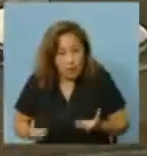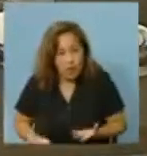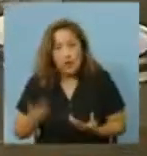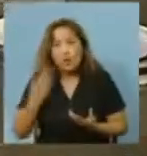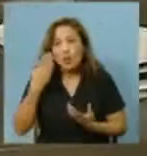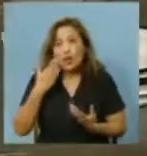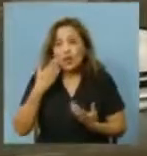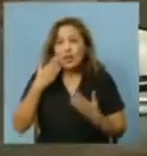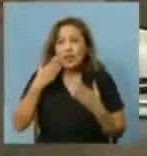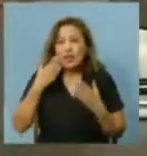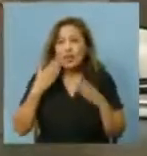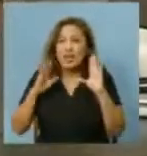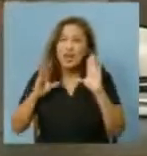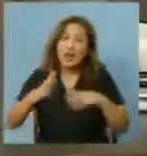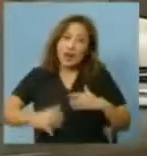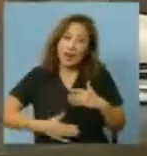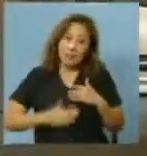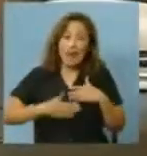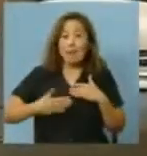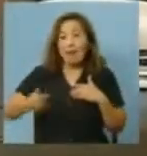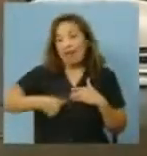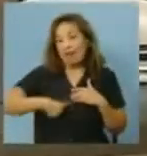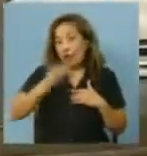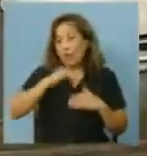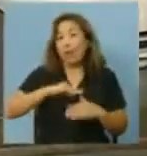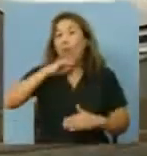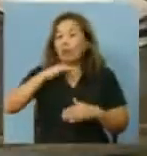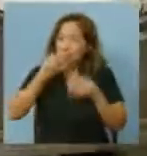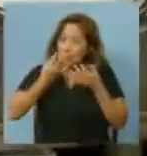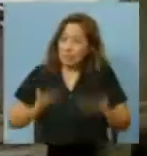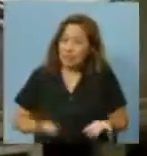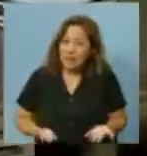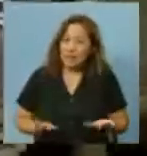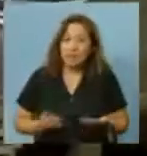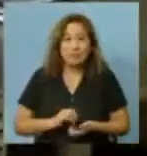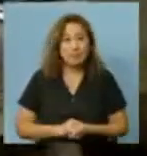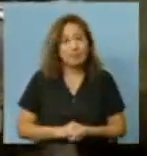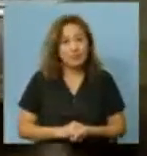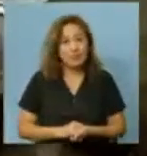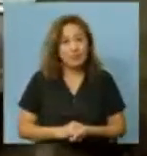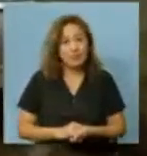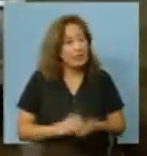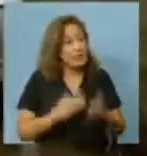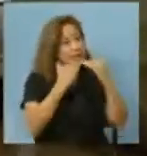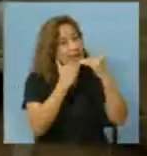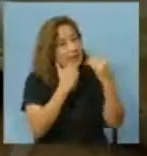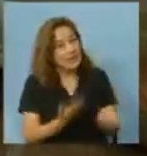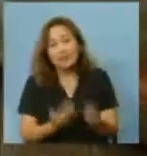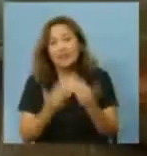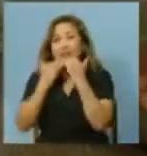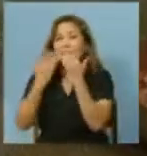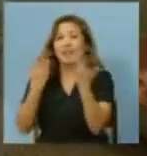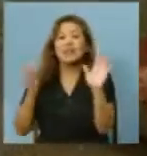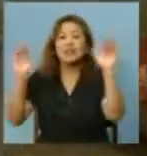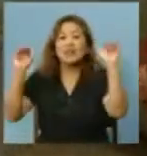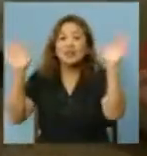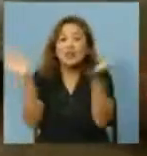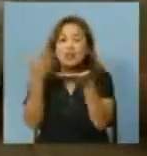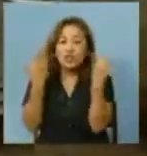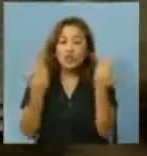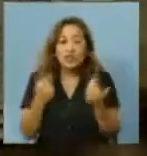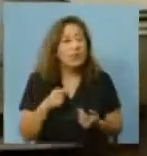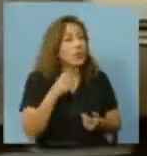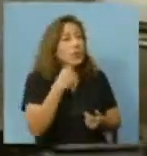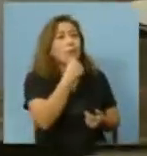tarde y la pancita llena, ¿no? Como quien diría, y bien, bien confortable. Padre, muchas gracias. No, por favor, y saludo a todos. Jorge,